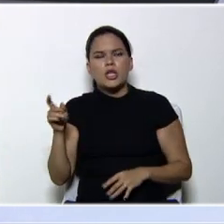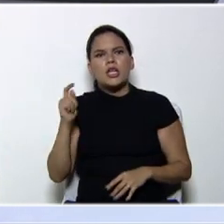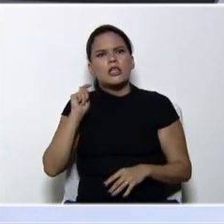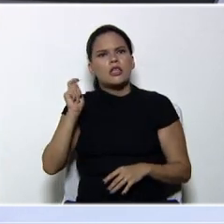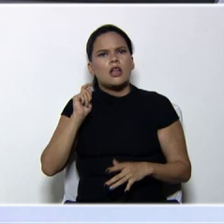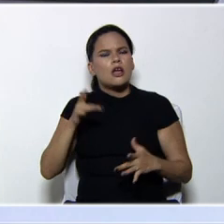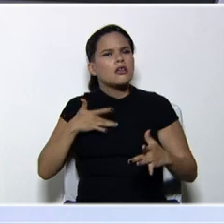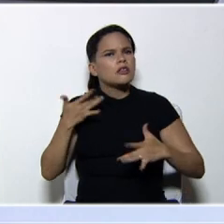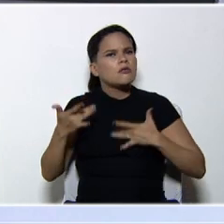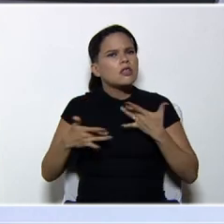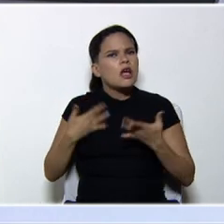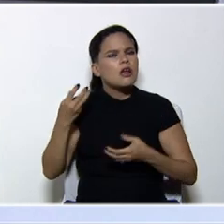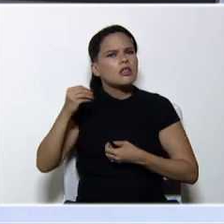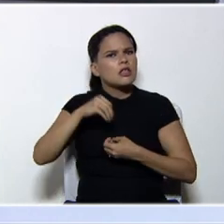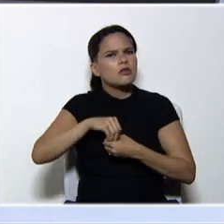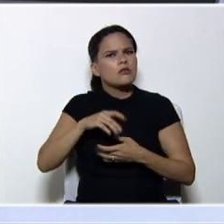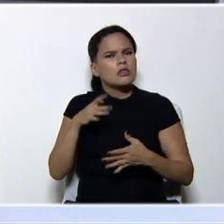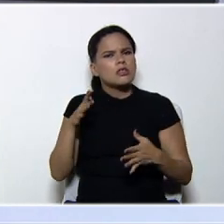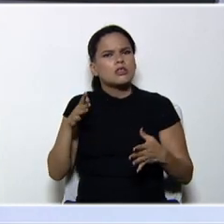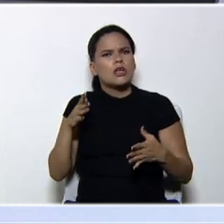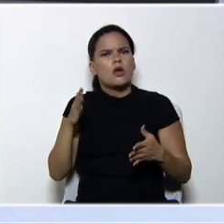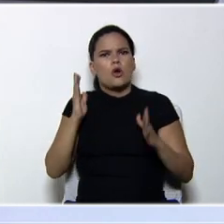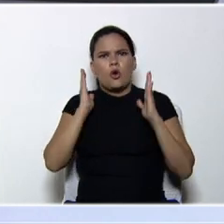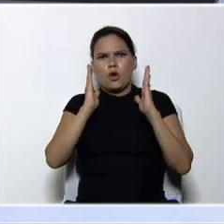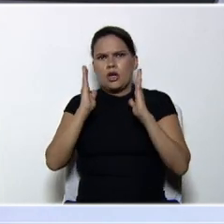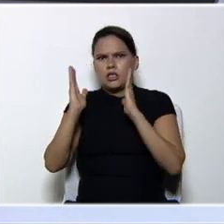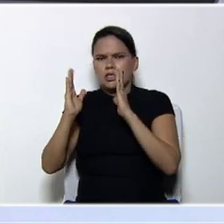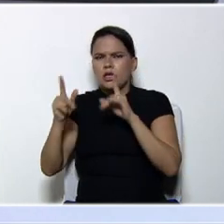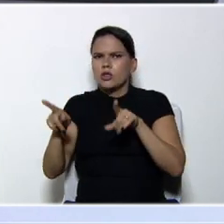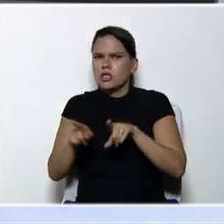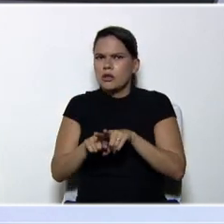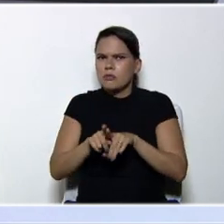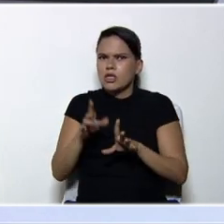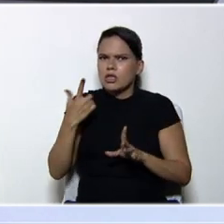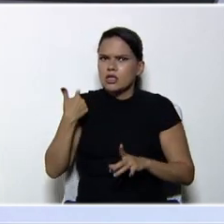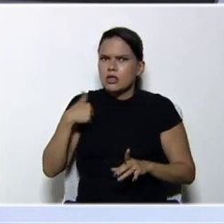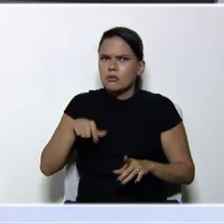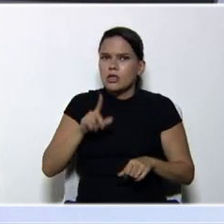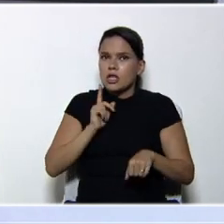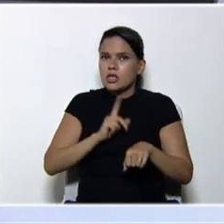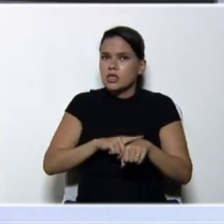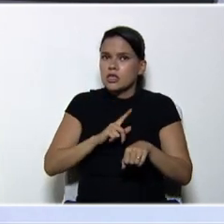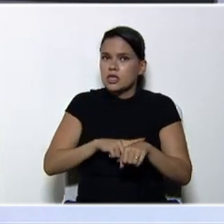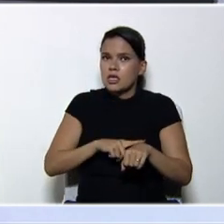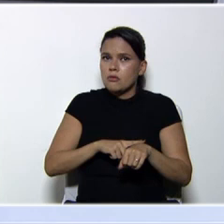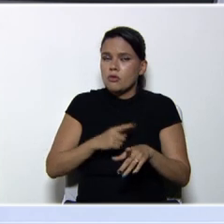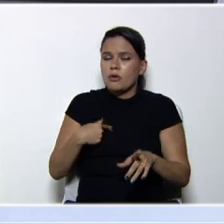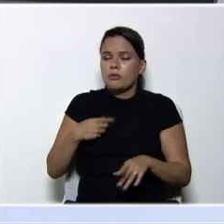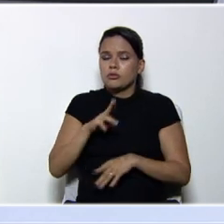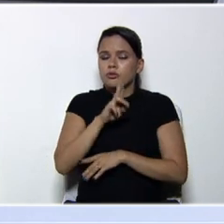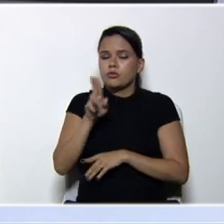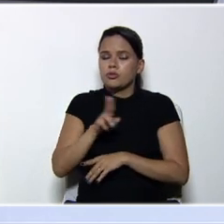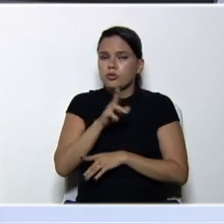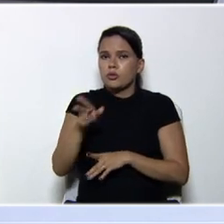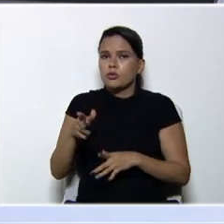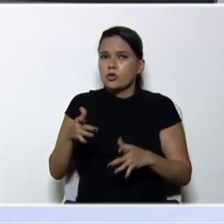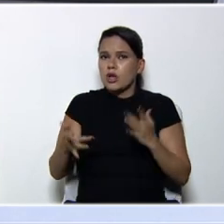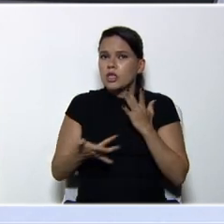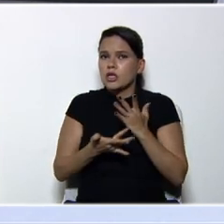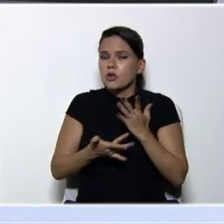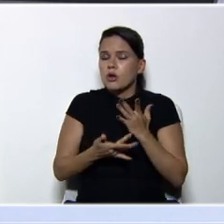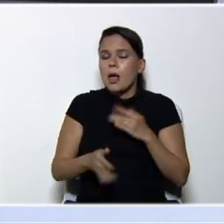Pues dentro de ese organizador también tenemos que considerar el tiempo que le vamos a dedicar al uso de la tecnología. Pues de